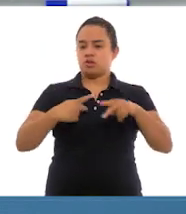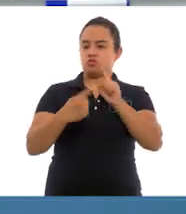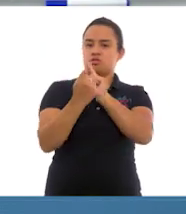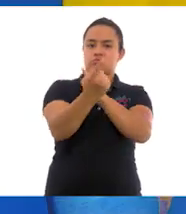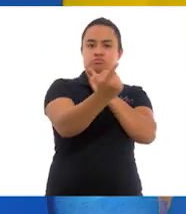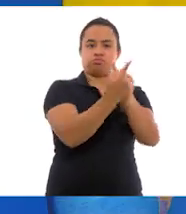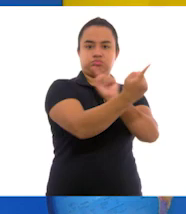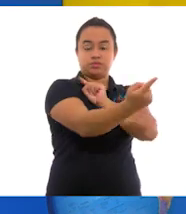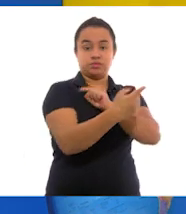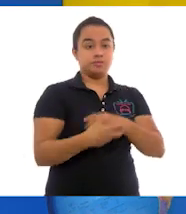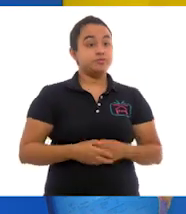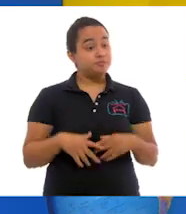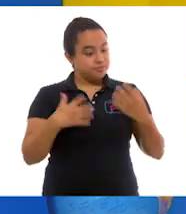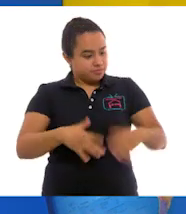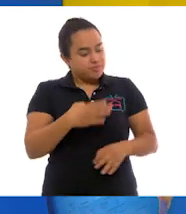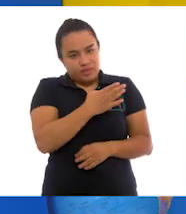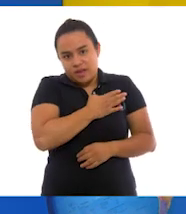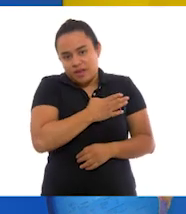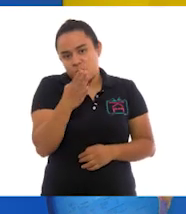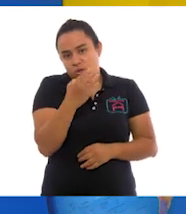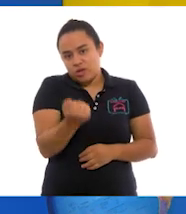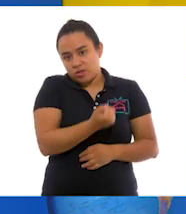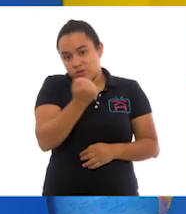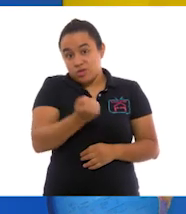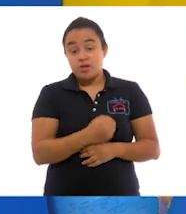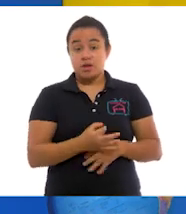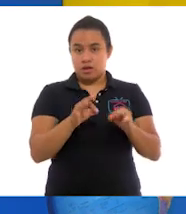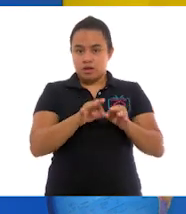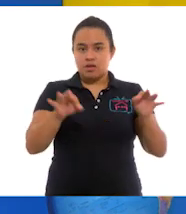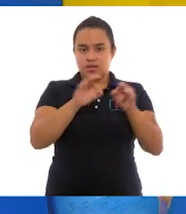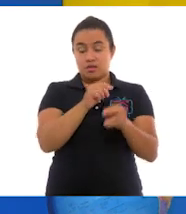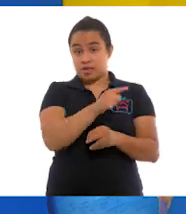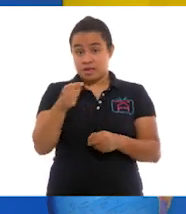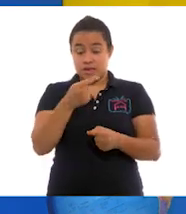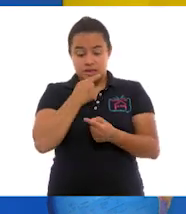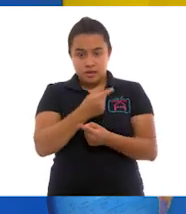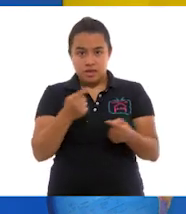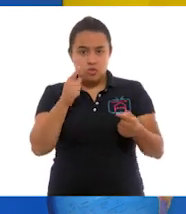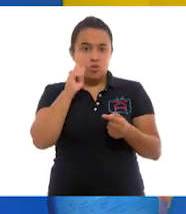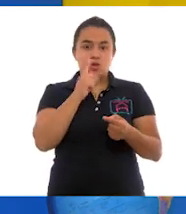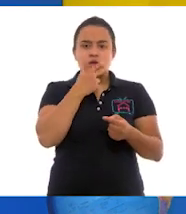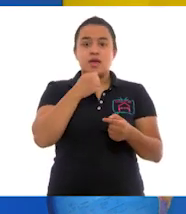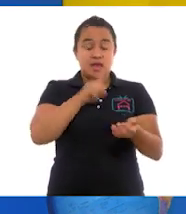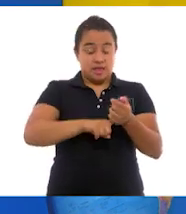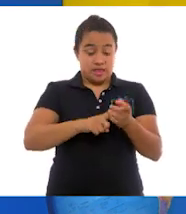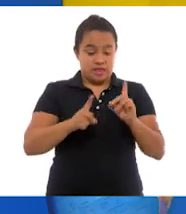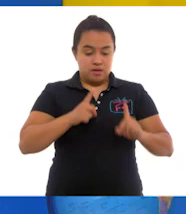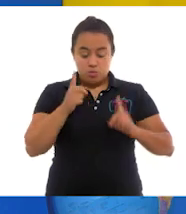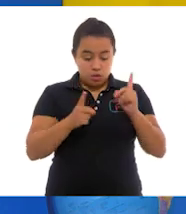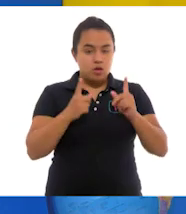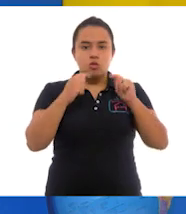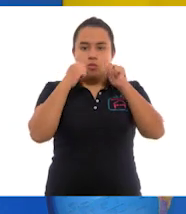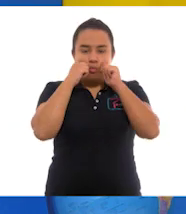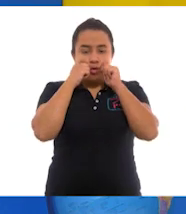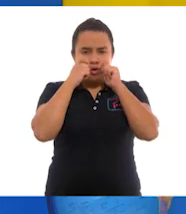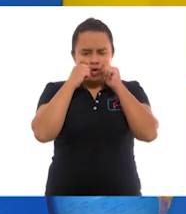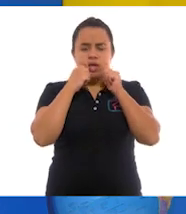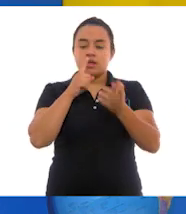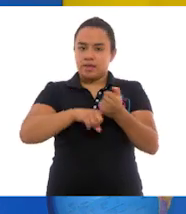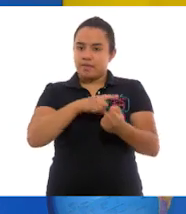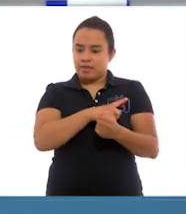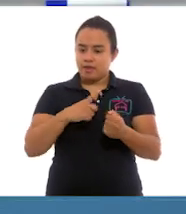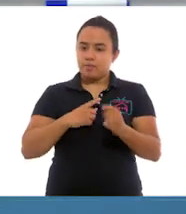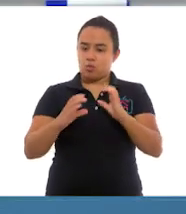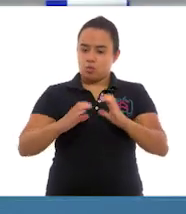distancia. ¡Ay, qué bueno! Es importante que las niñas y los niños, aunque se estén divirtiendo, mantengan las medidas de sana distancia.